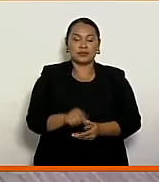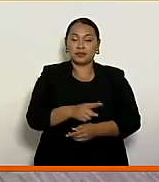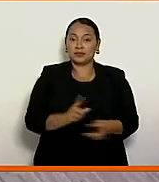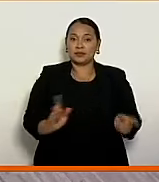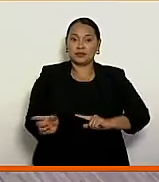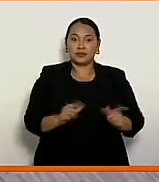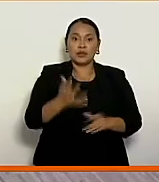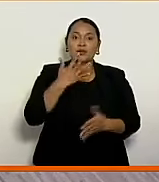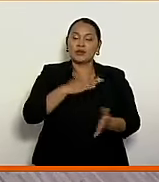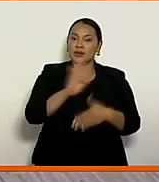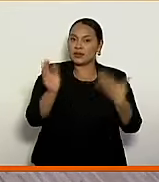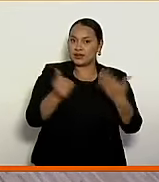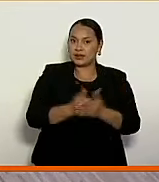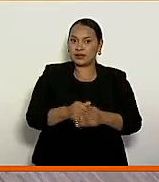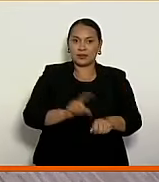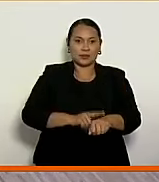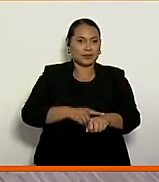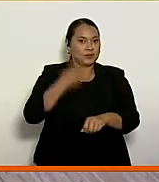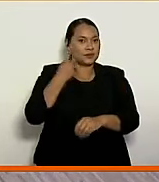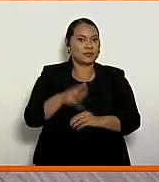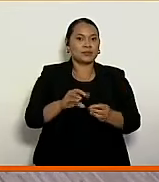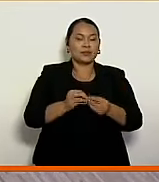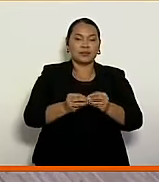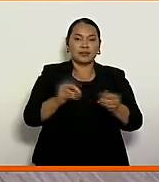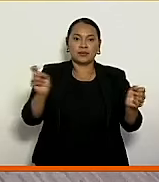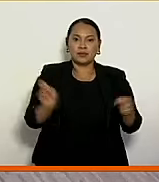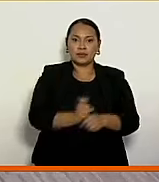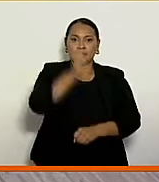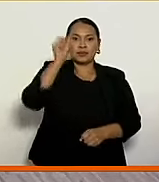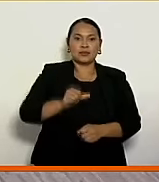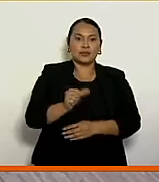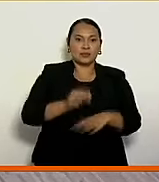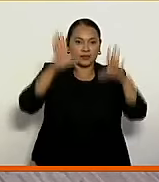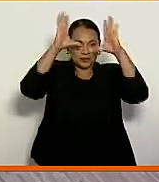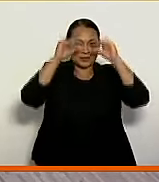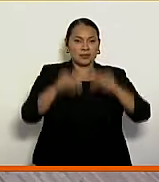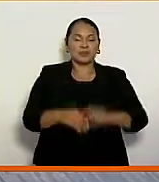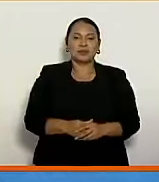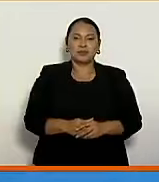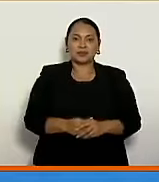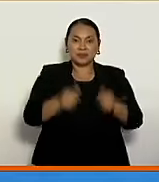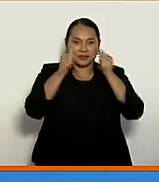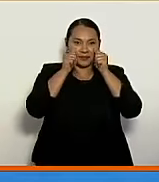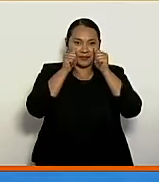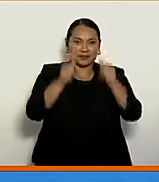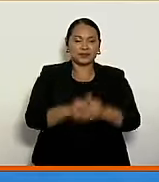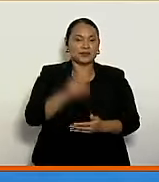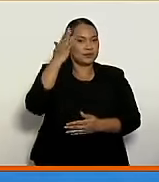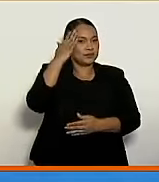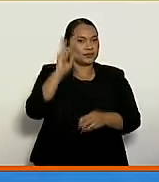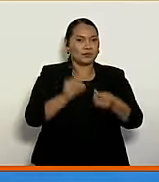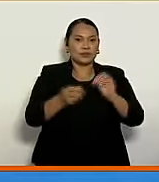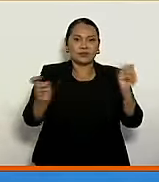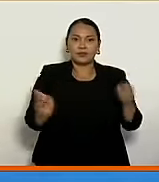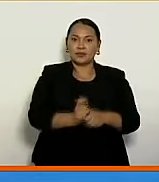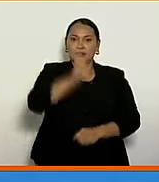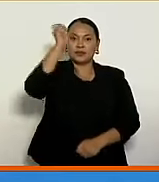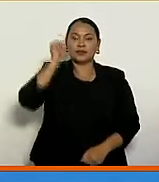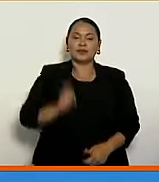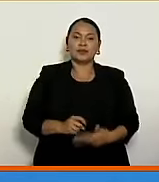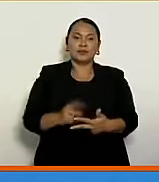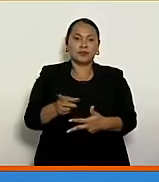porque conoceremos esos tres números afortunados para esta noche. Atentos porque ese primer número es